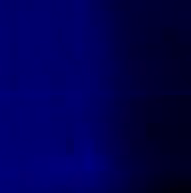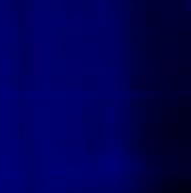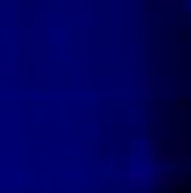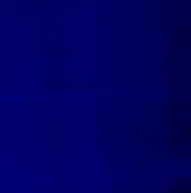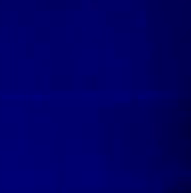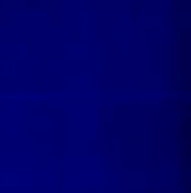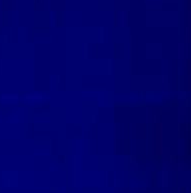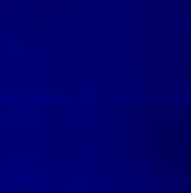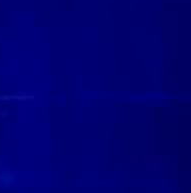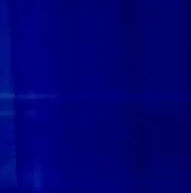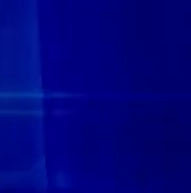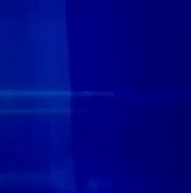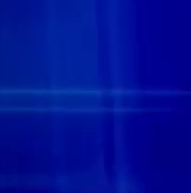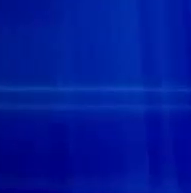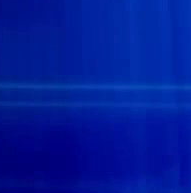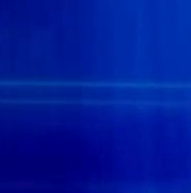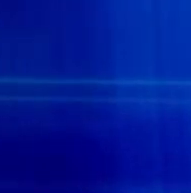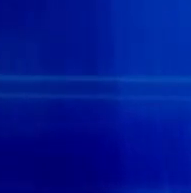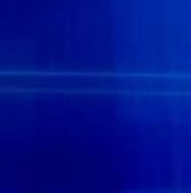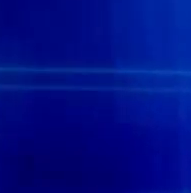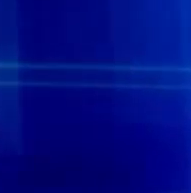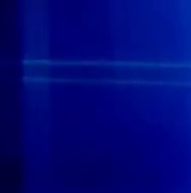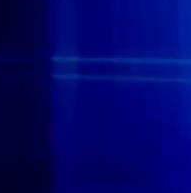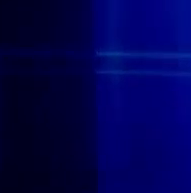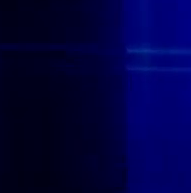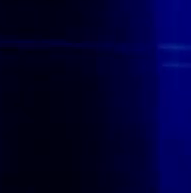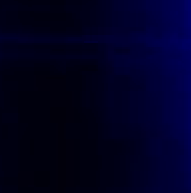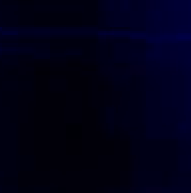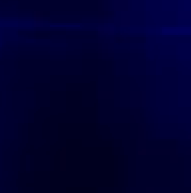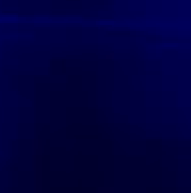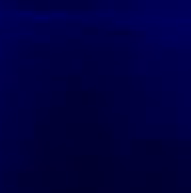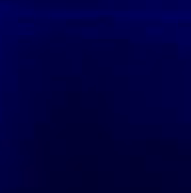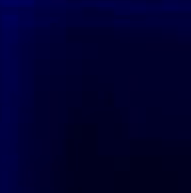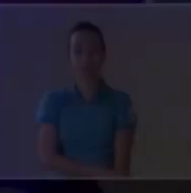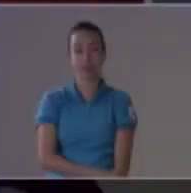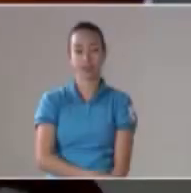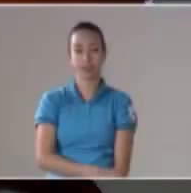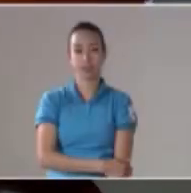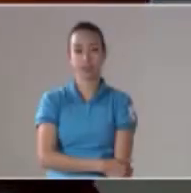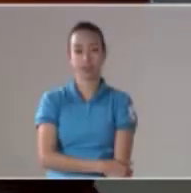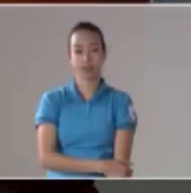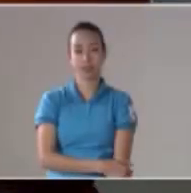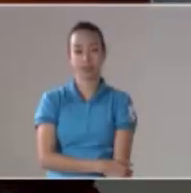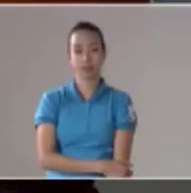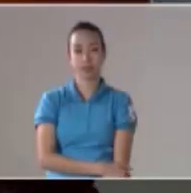echaron los mejores. Ah, no, ese es otro dicho que no hay que decir, ¿verdad?